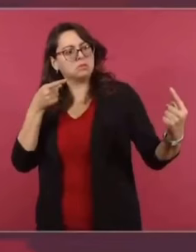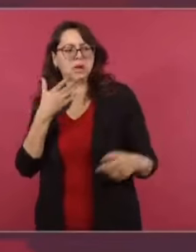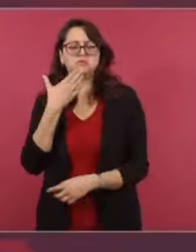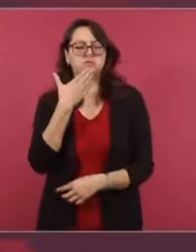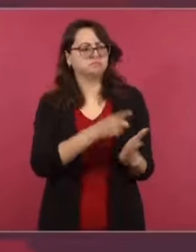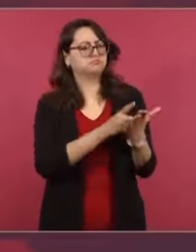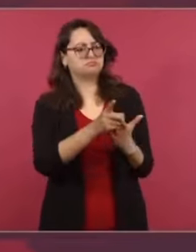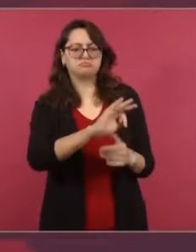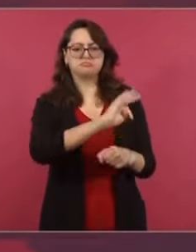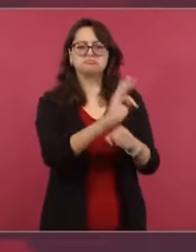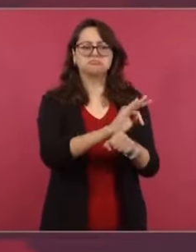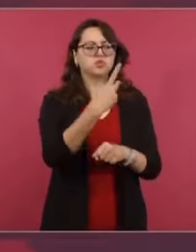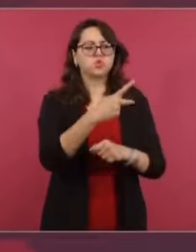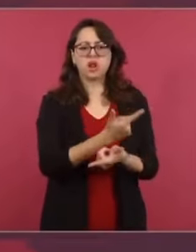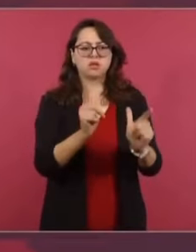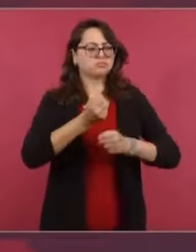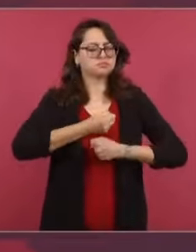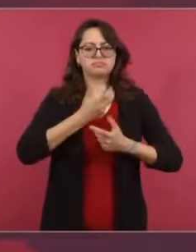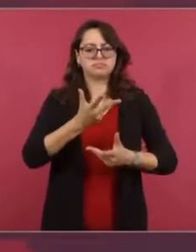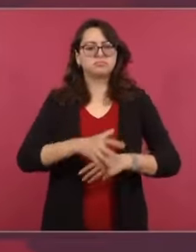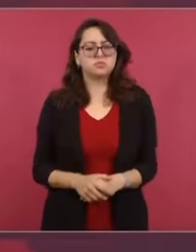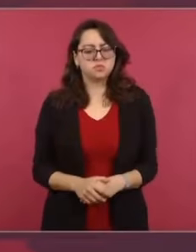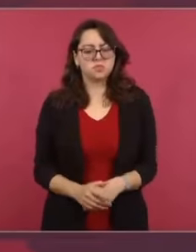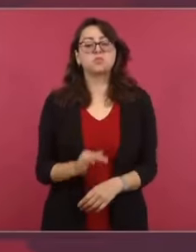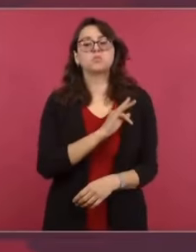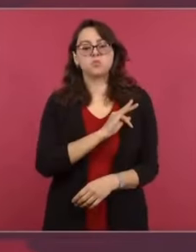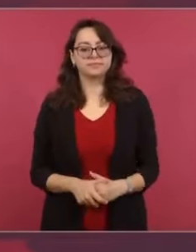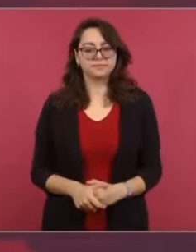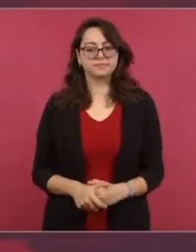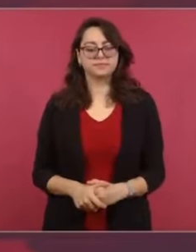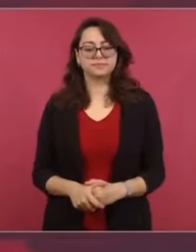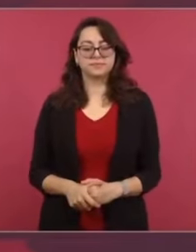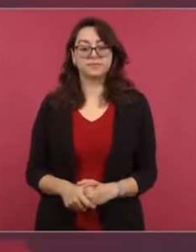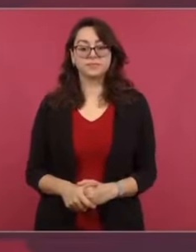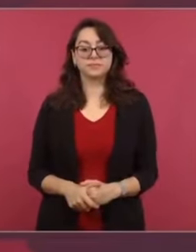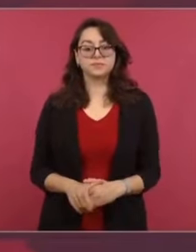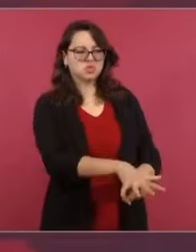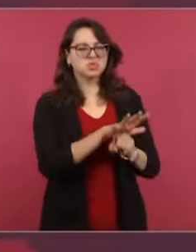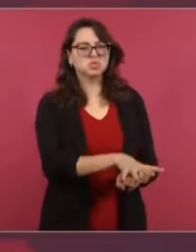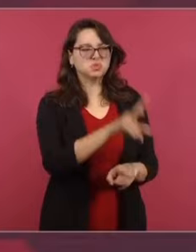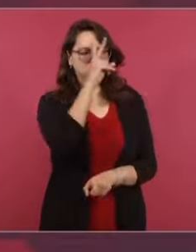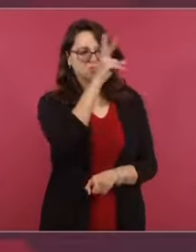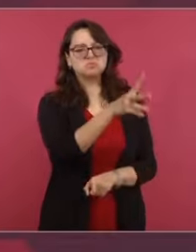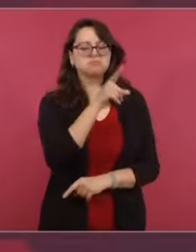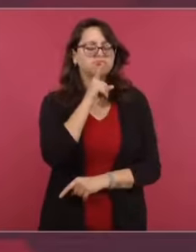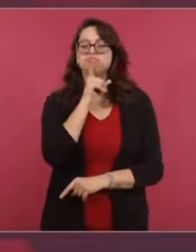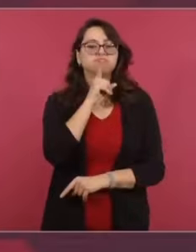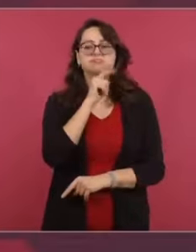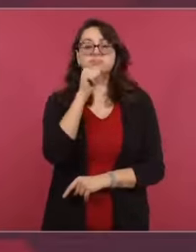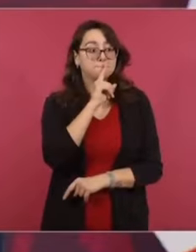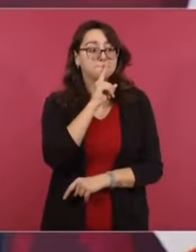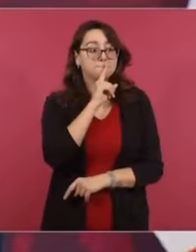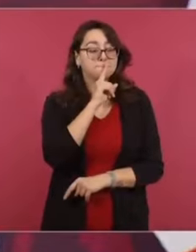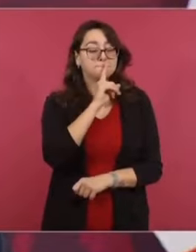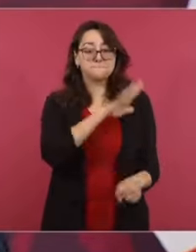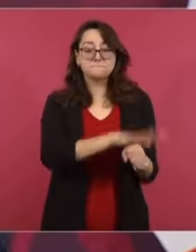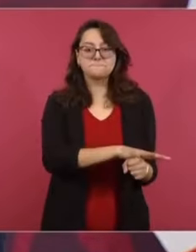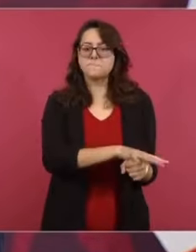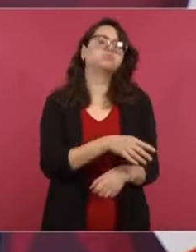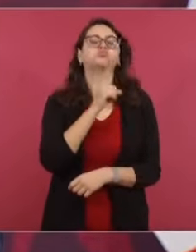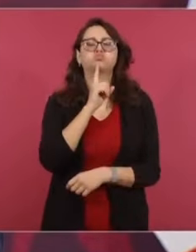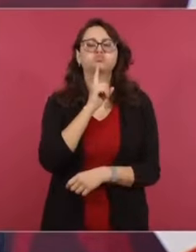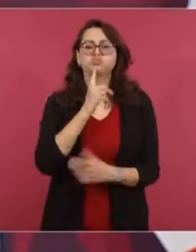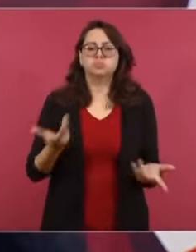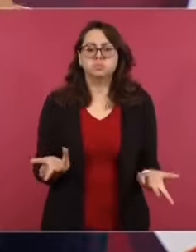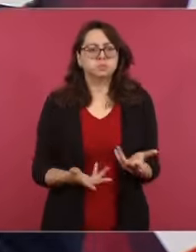disentir, garantizar las libertades en todos los órdenes. No reprimir a nadie, no censurar. Y eso es lo que hay en el